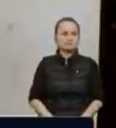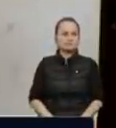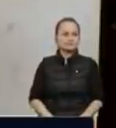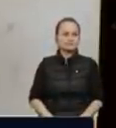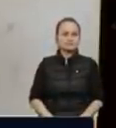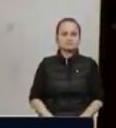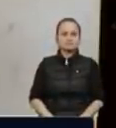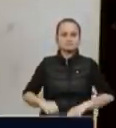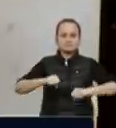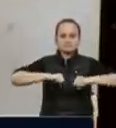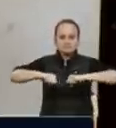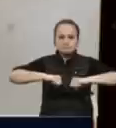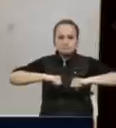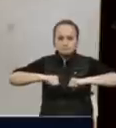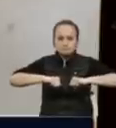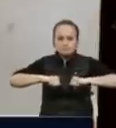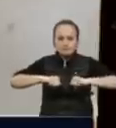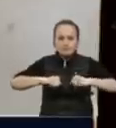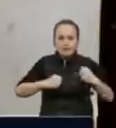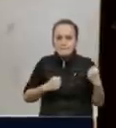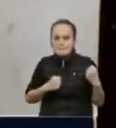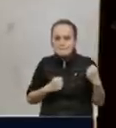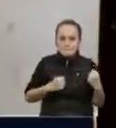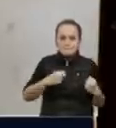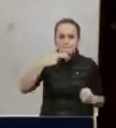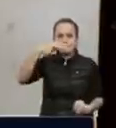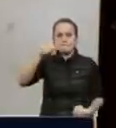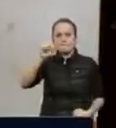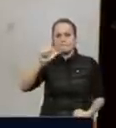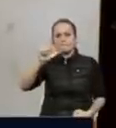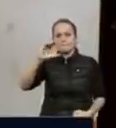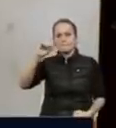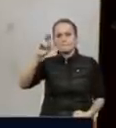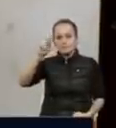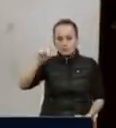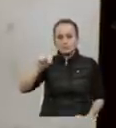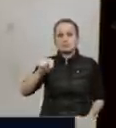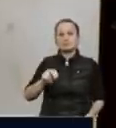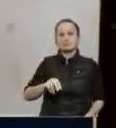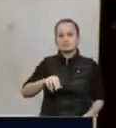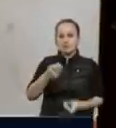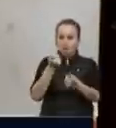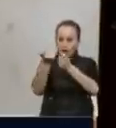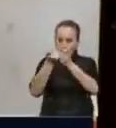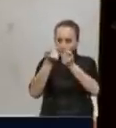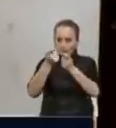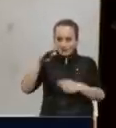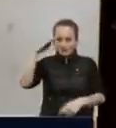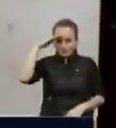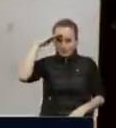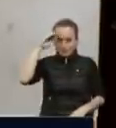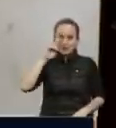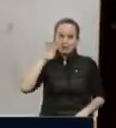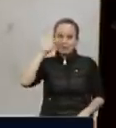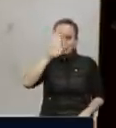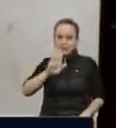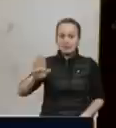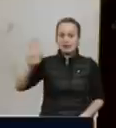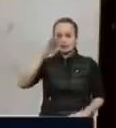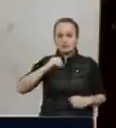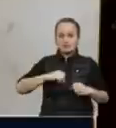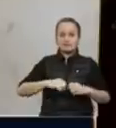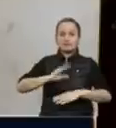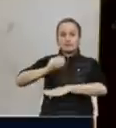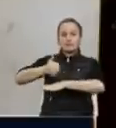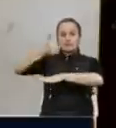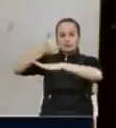La operación sostenida Halcón, que es otra estrategia de la Policía Nacional a través de la